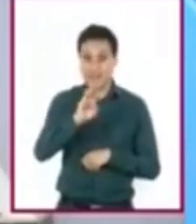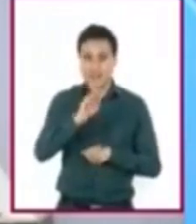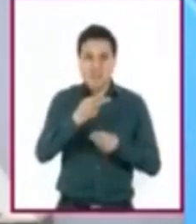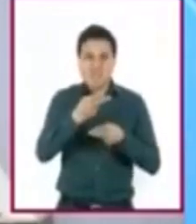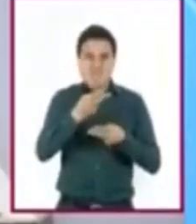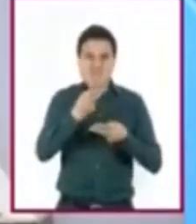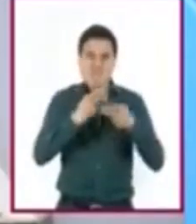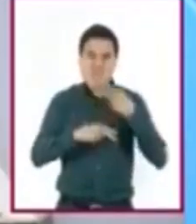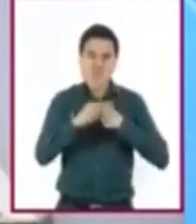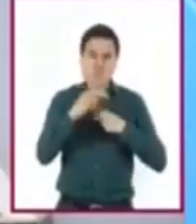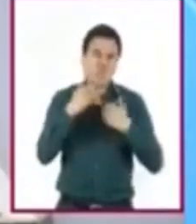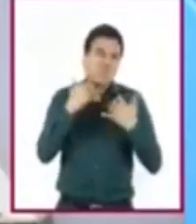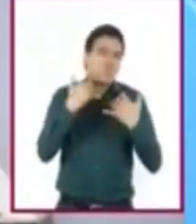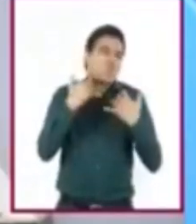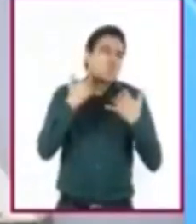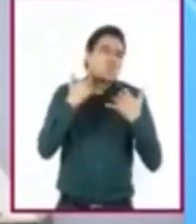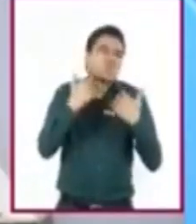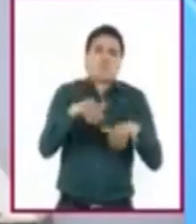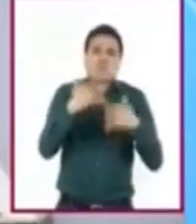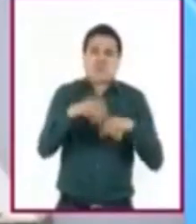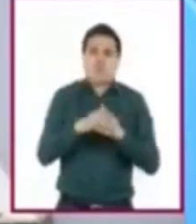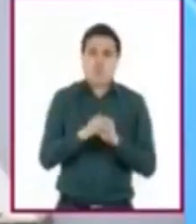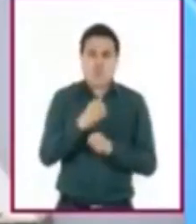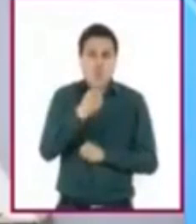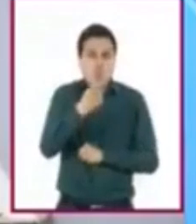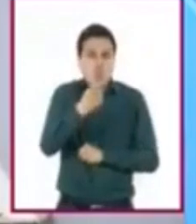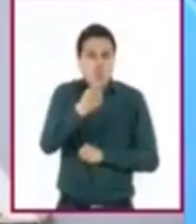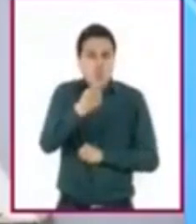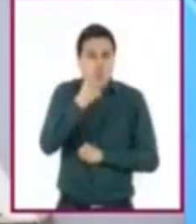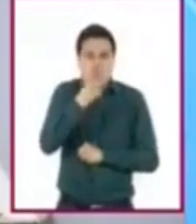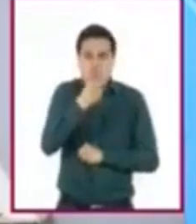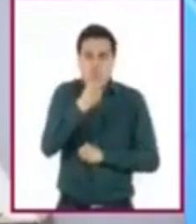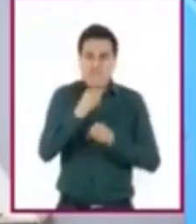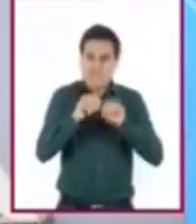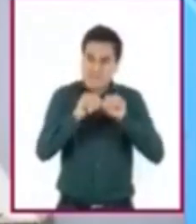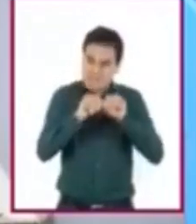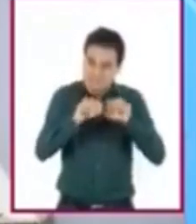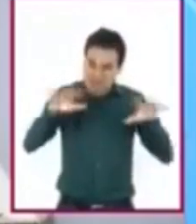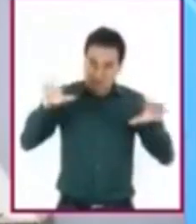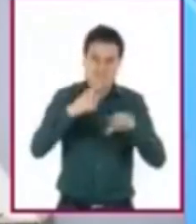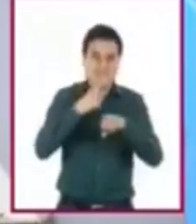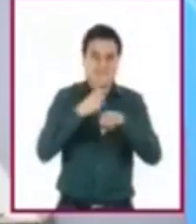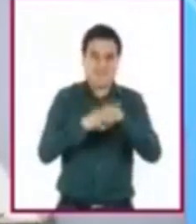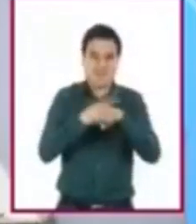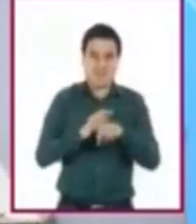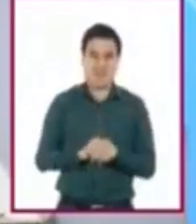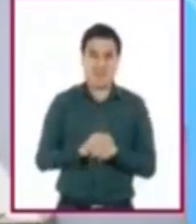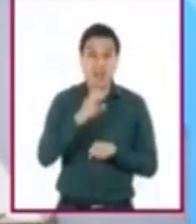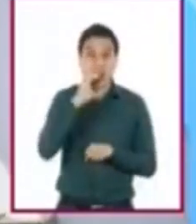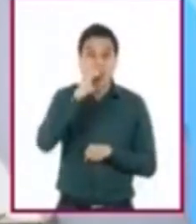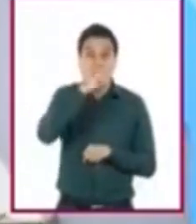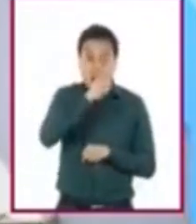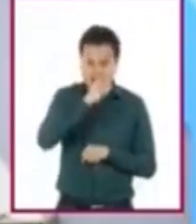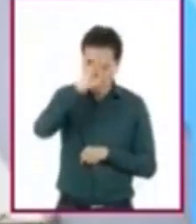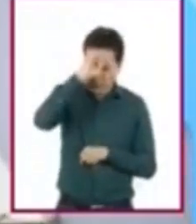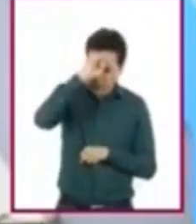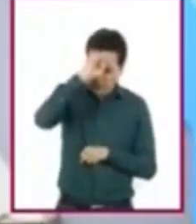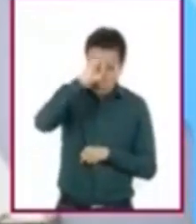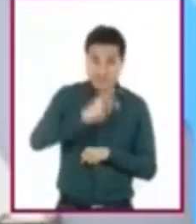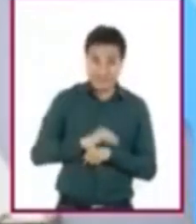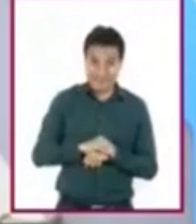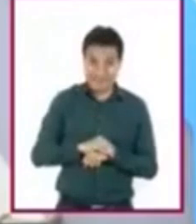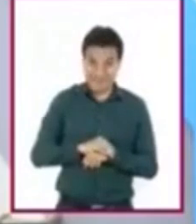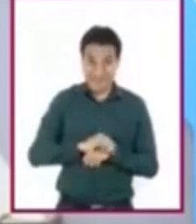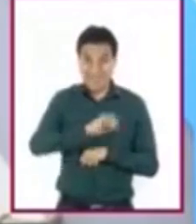de toda esta gente, que ahora padece un muy fuerte mal de calenturas y dolores de cabeza, y que al tercer día que así se